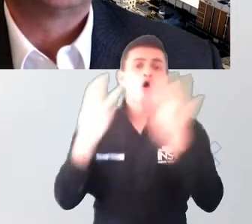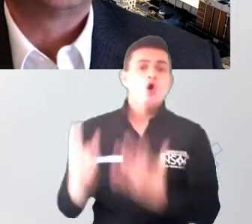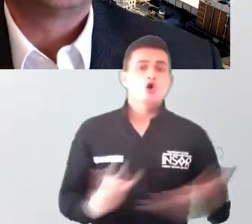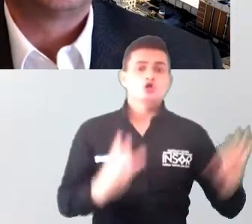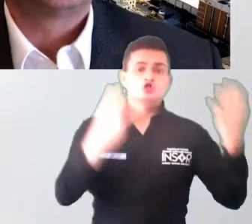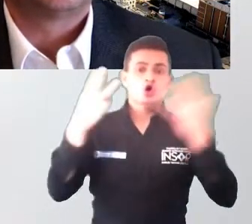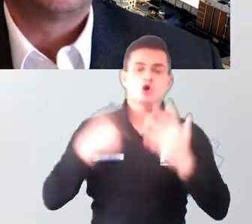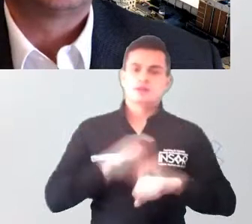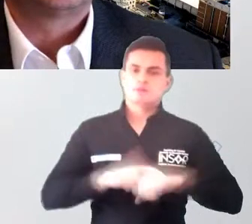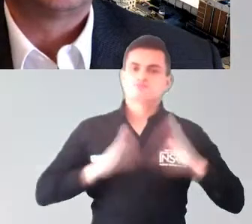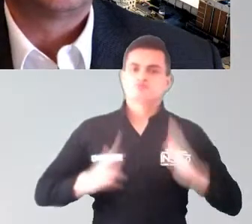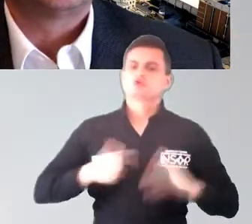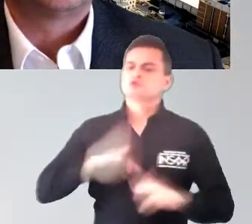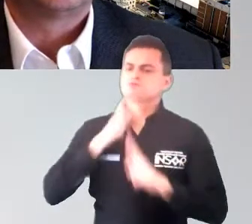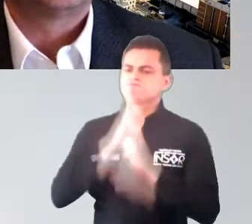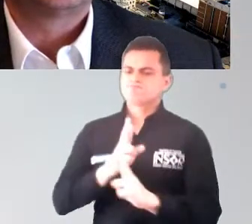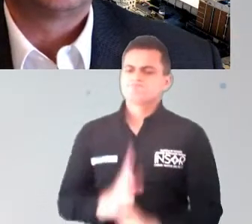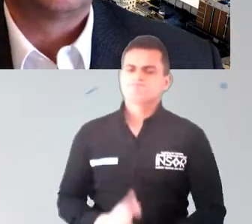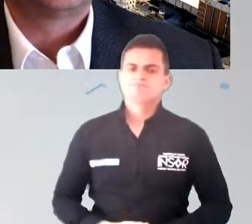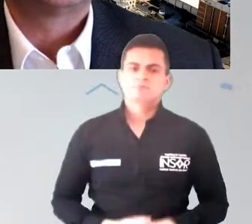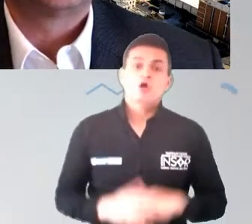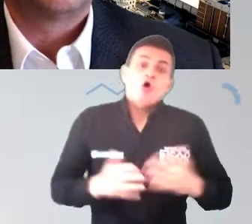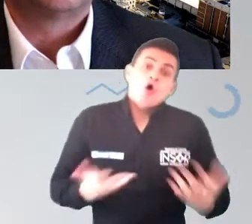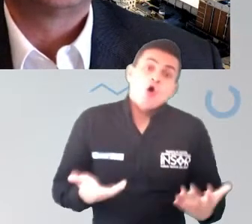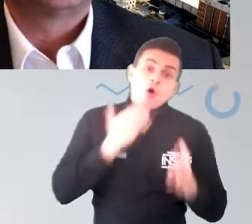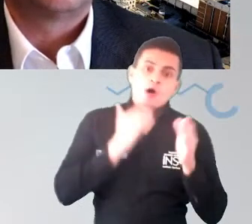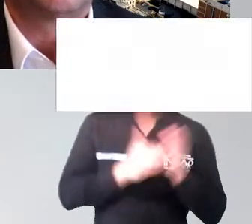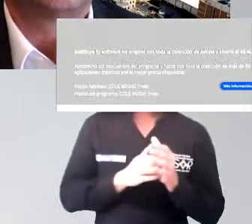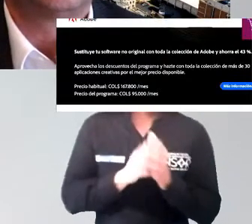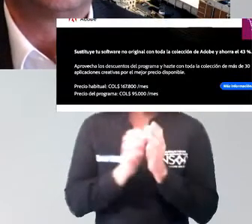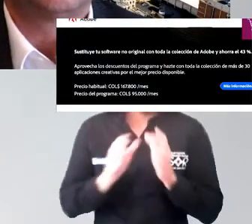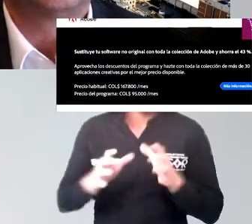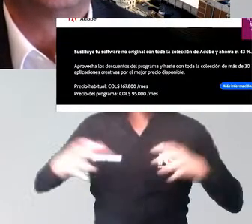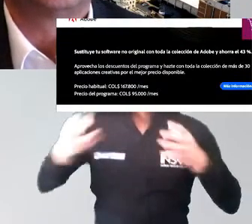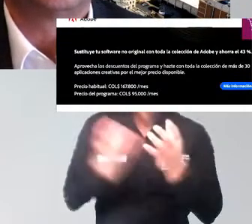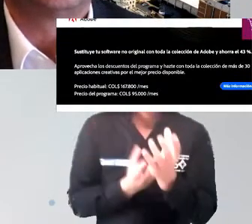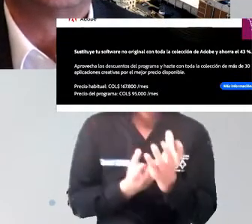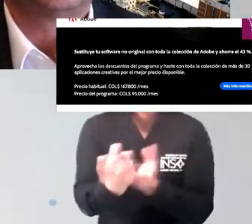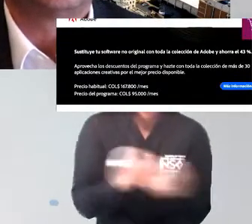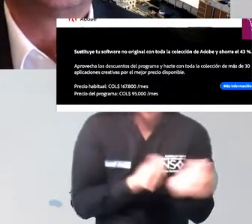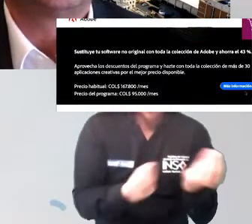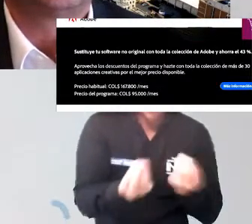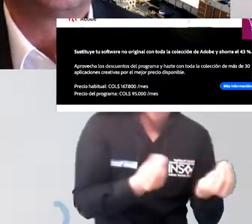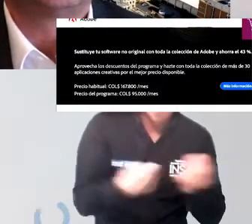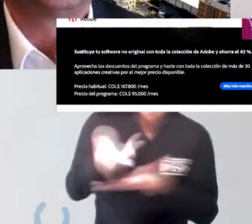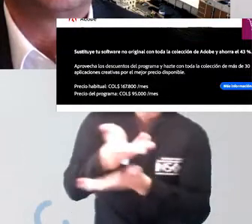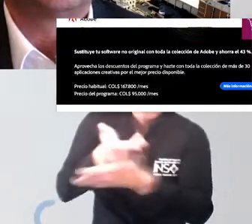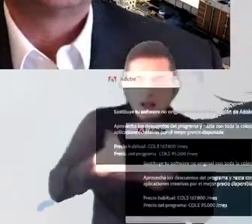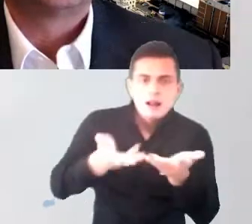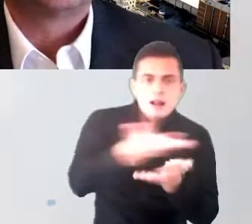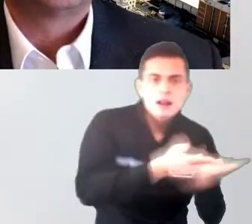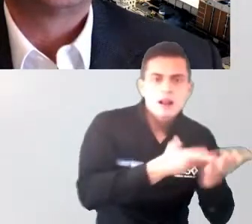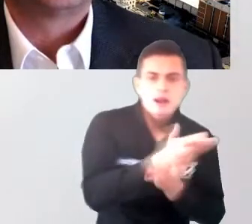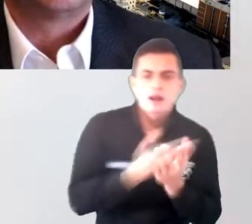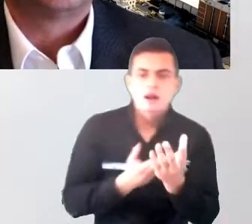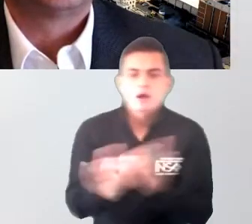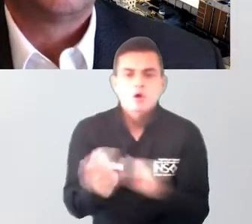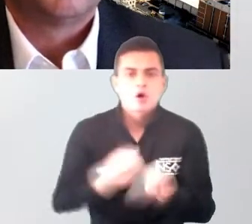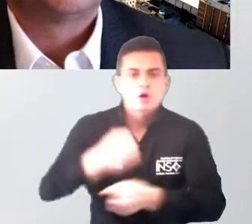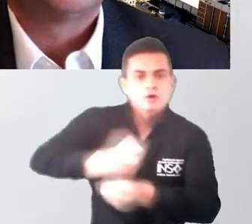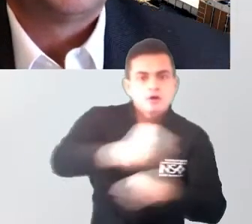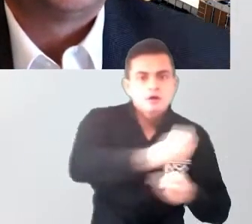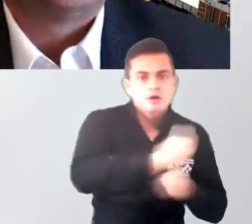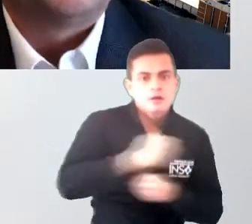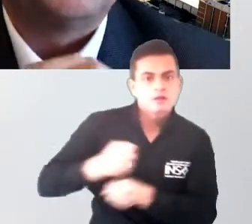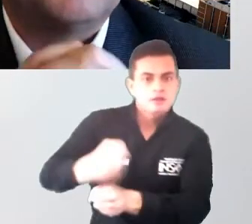o preferiblemente reúnanse con sus colegas en sus pequeños grupos y tenemos grupos de trabajo. Y si